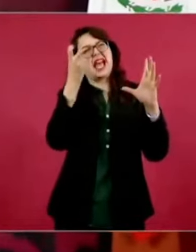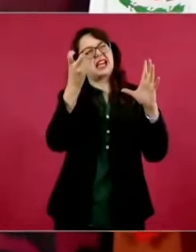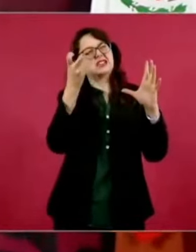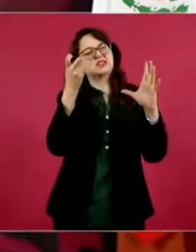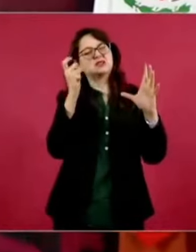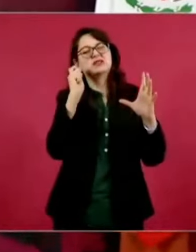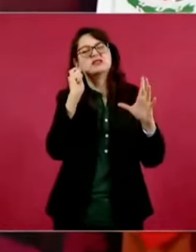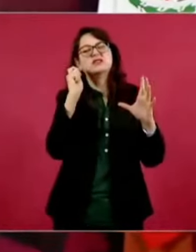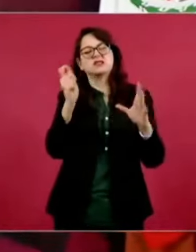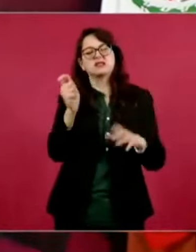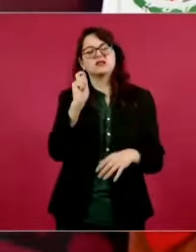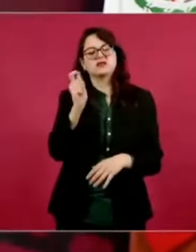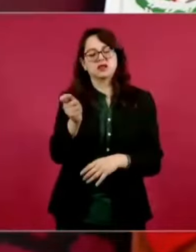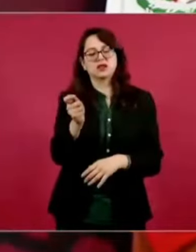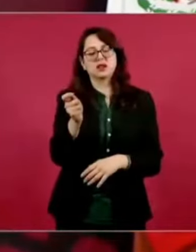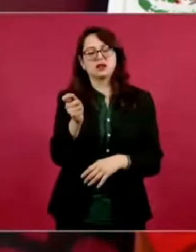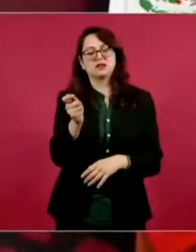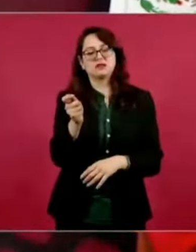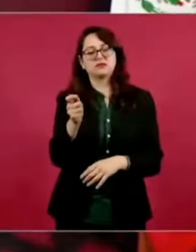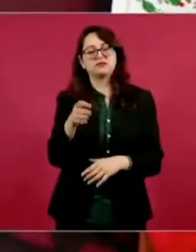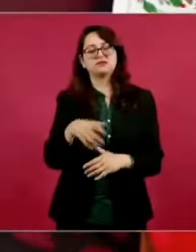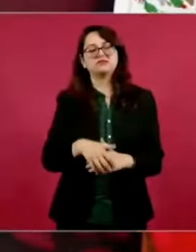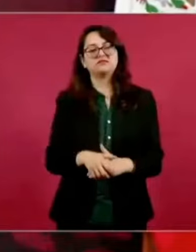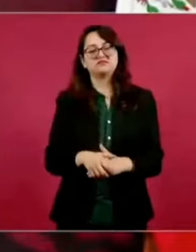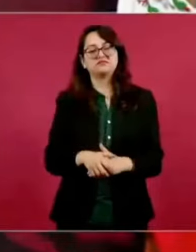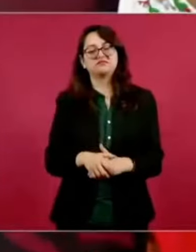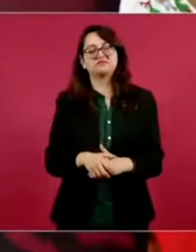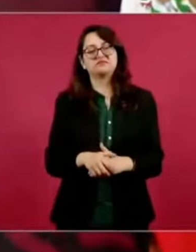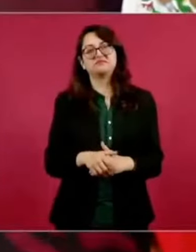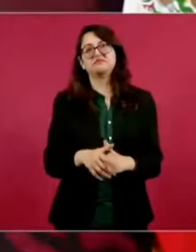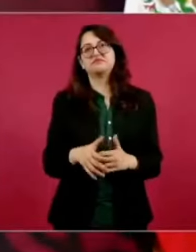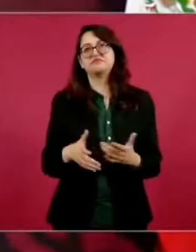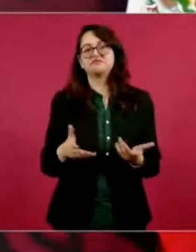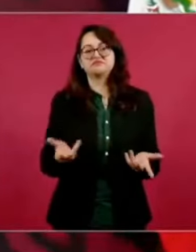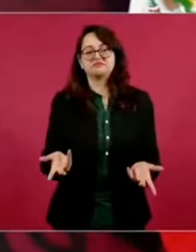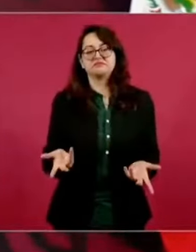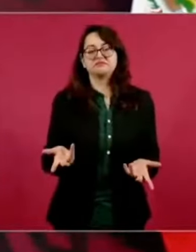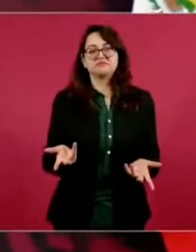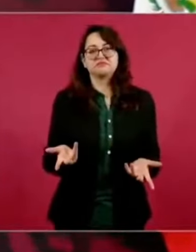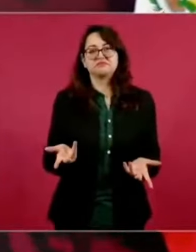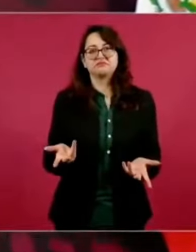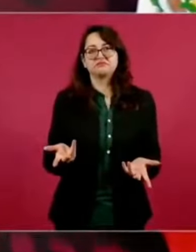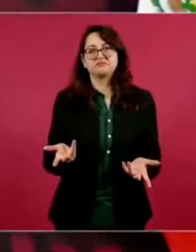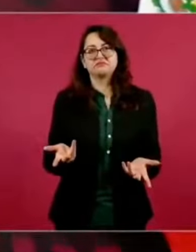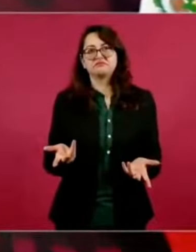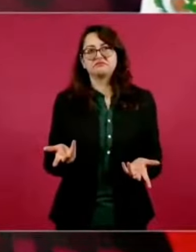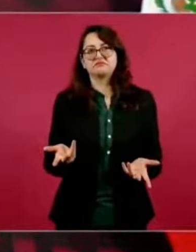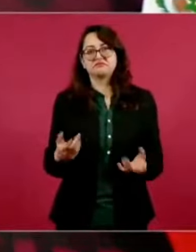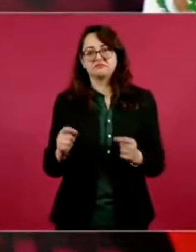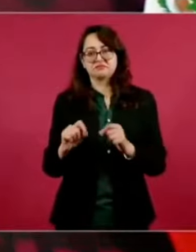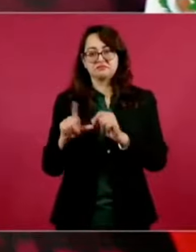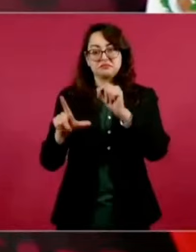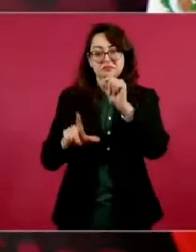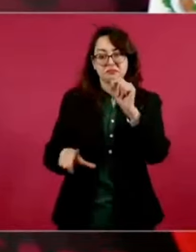de los financieros, que México tiene estabilidad